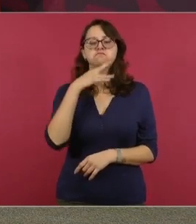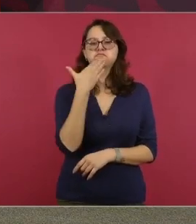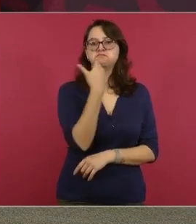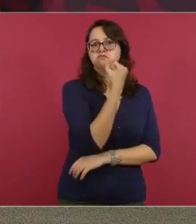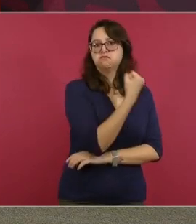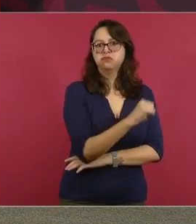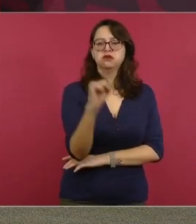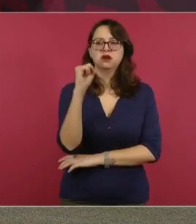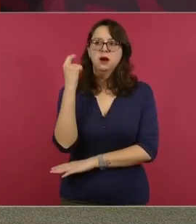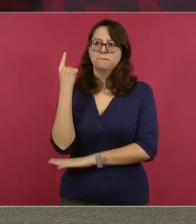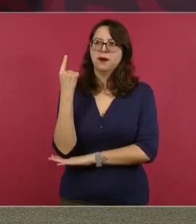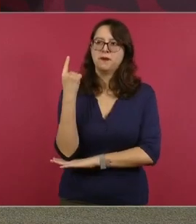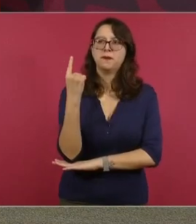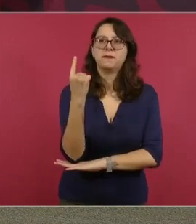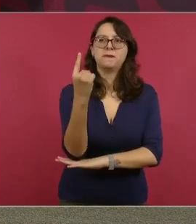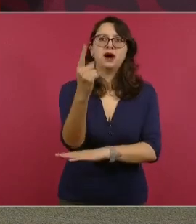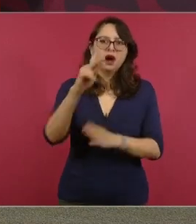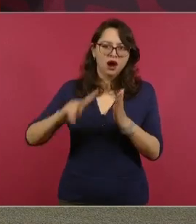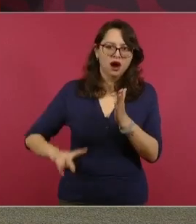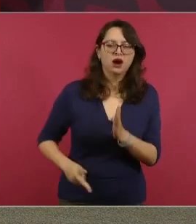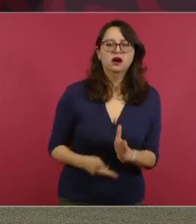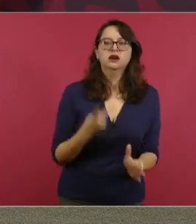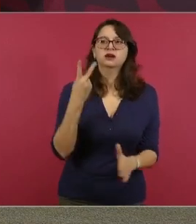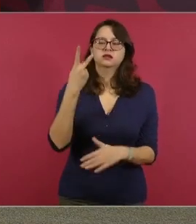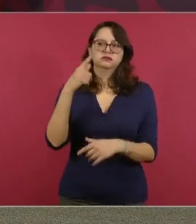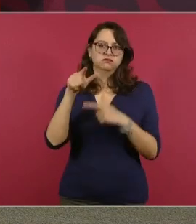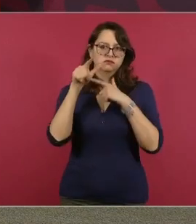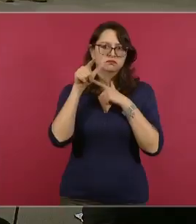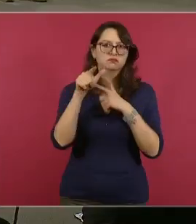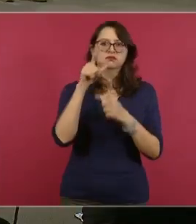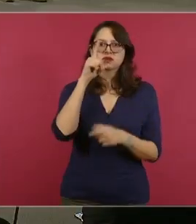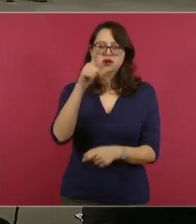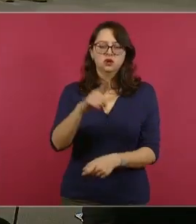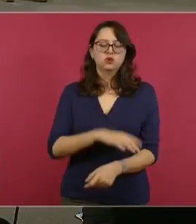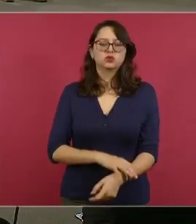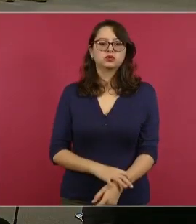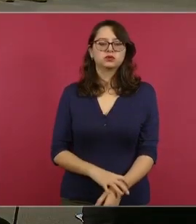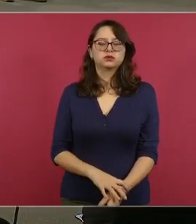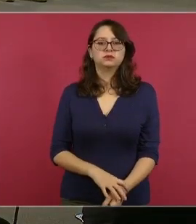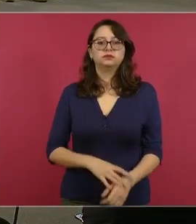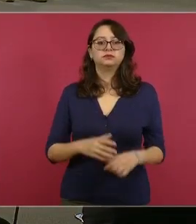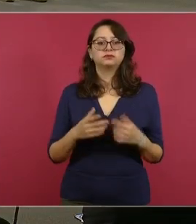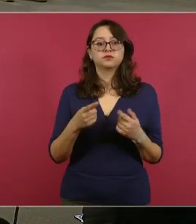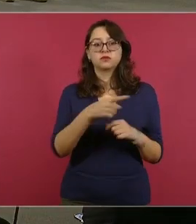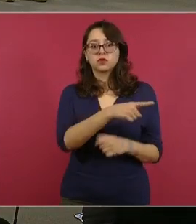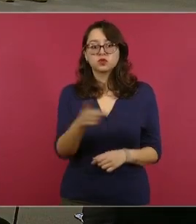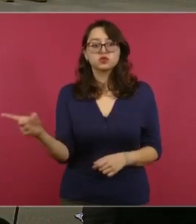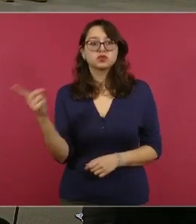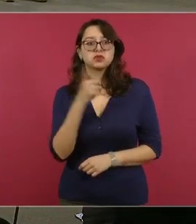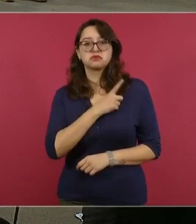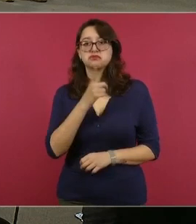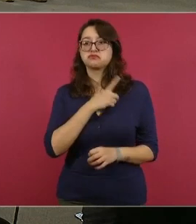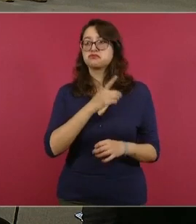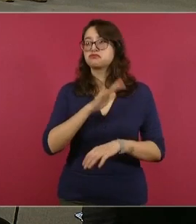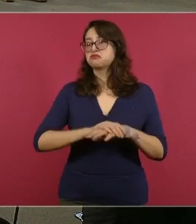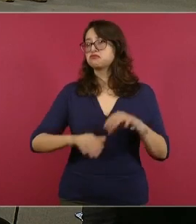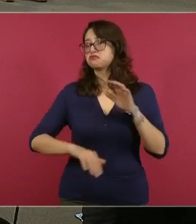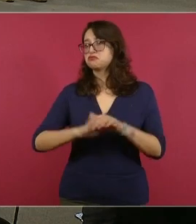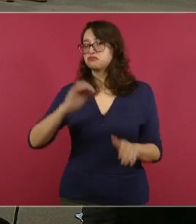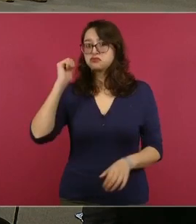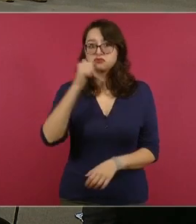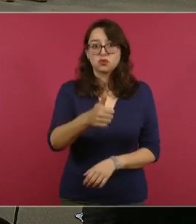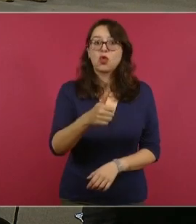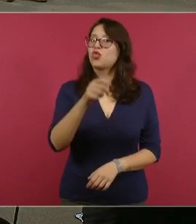el servicio eléctrico. Y decirles que no están solos, cuentan con nuestro